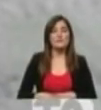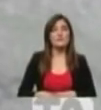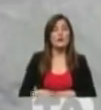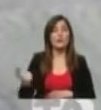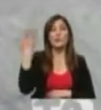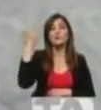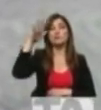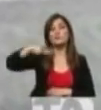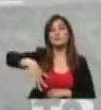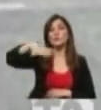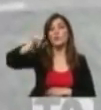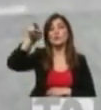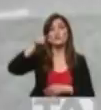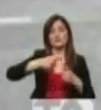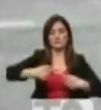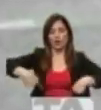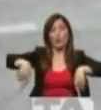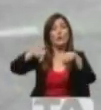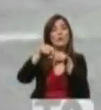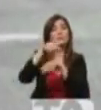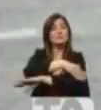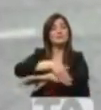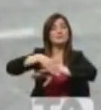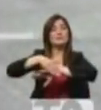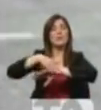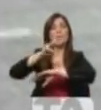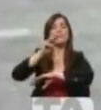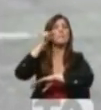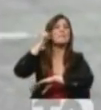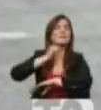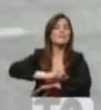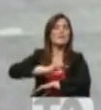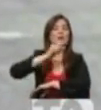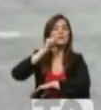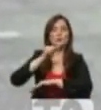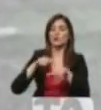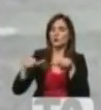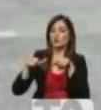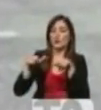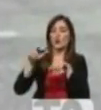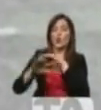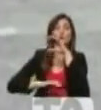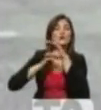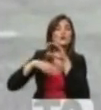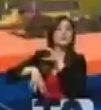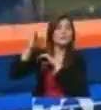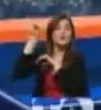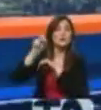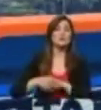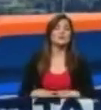Desde hace más de 5 meses hay un hueco en la calzada de la avenida Mariscal Sucre, en el sector del Condado, en el norte de